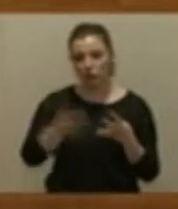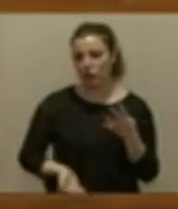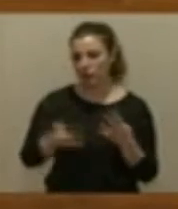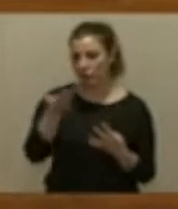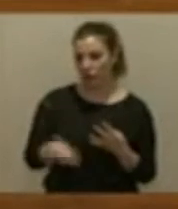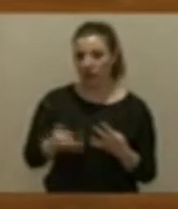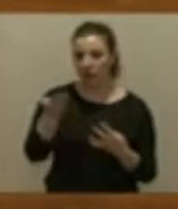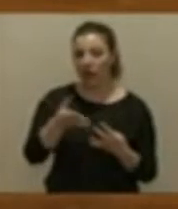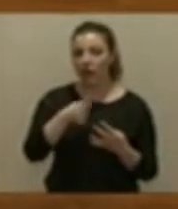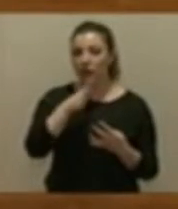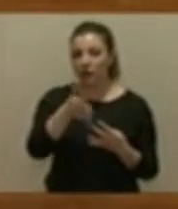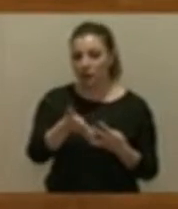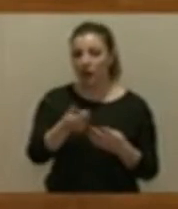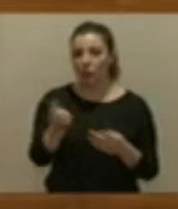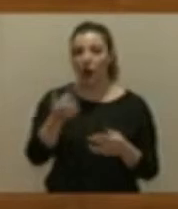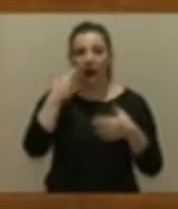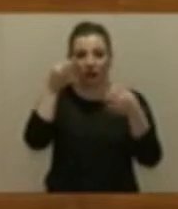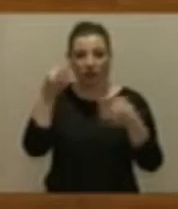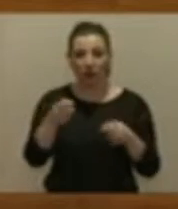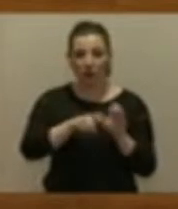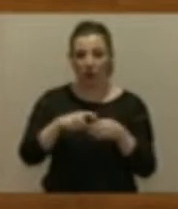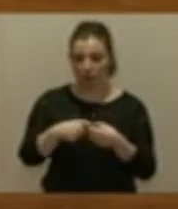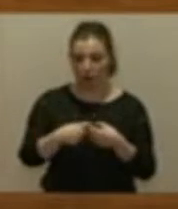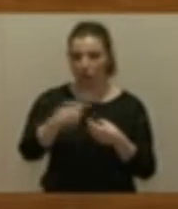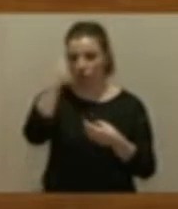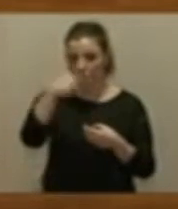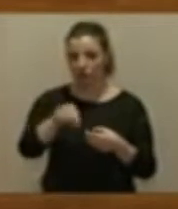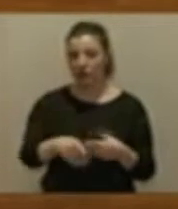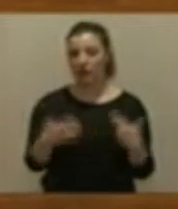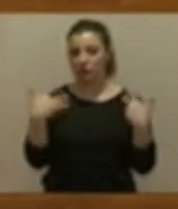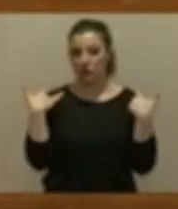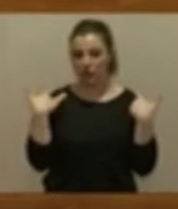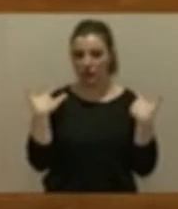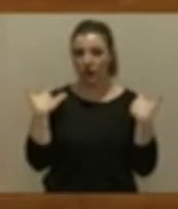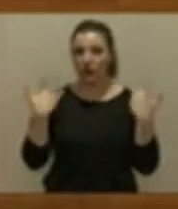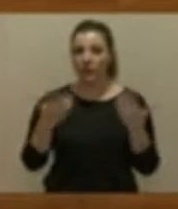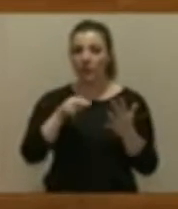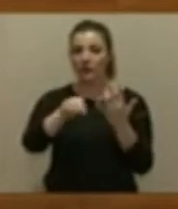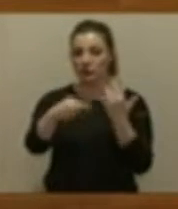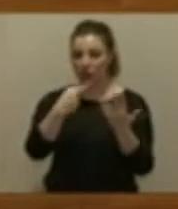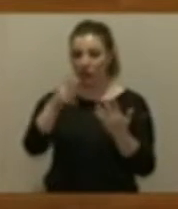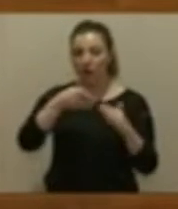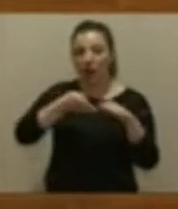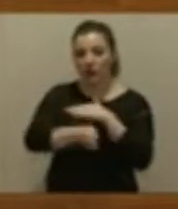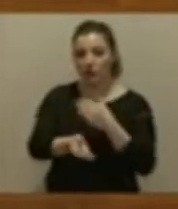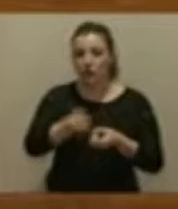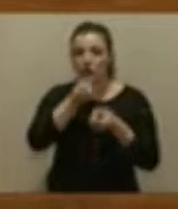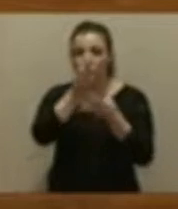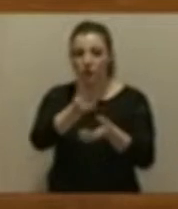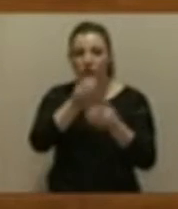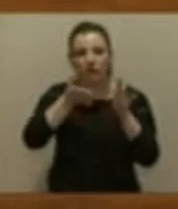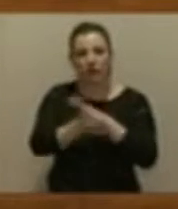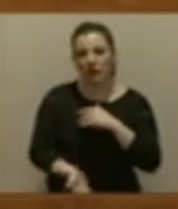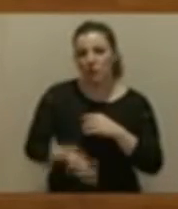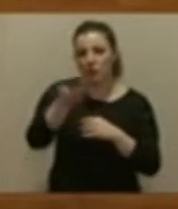fundamental para garantizar la participación consciente y responsable. La transparencia y el acceso a la información es clave